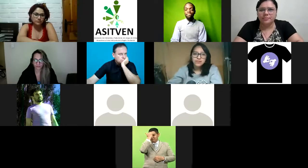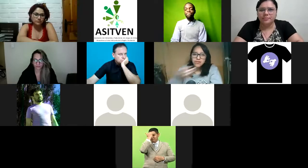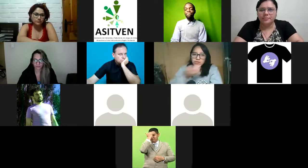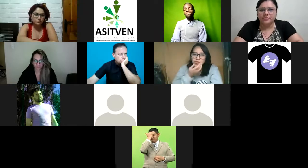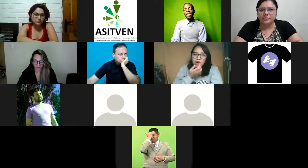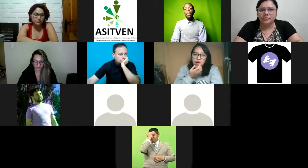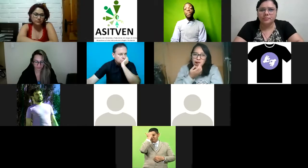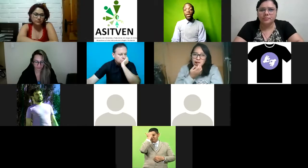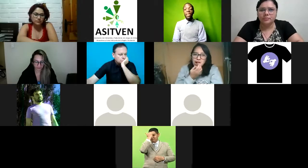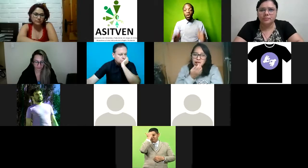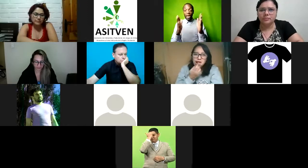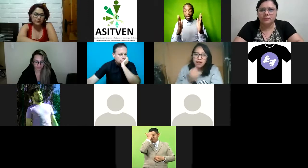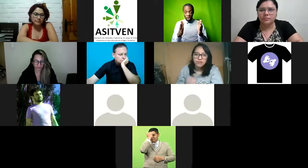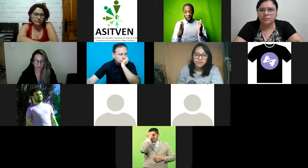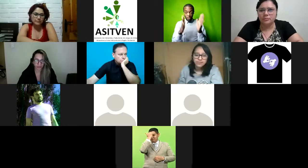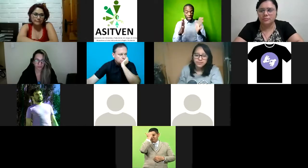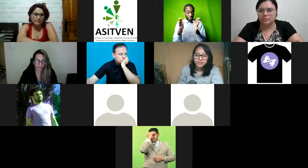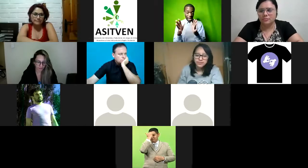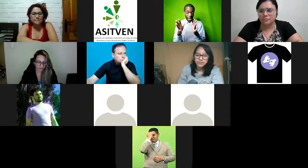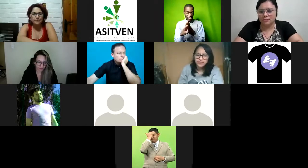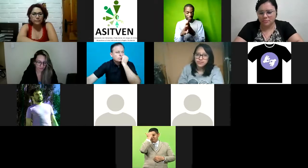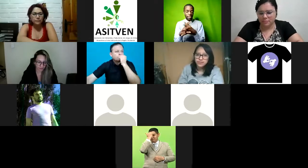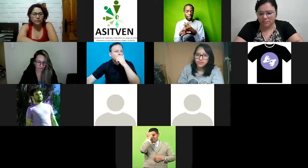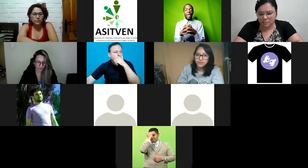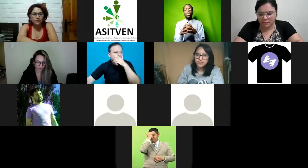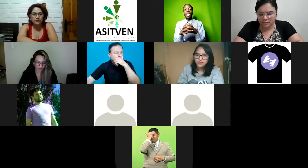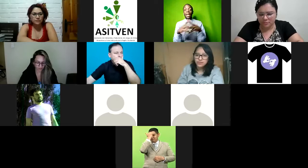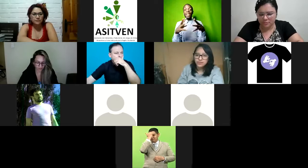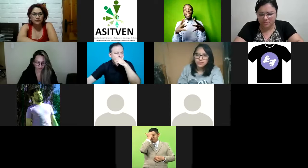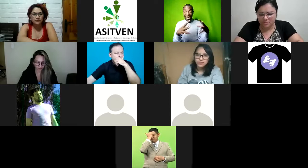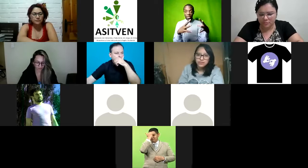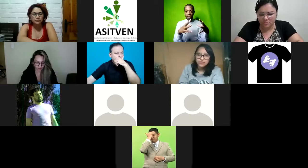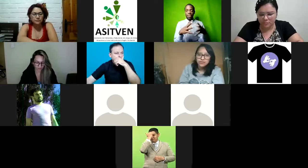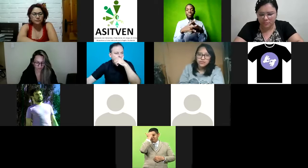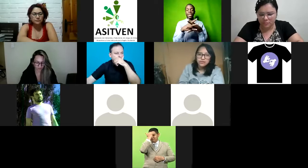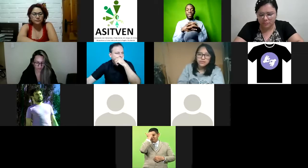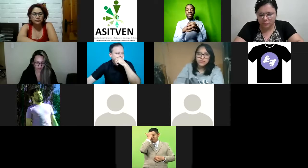¿Sí? Por ello es mejor, o sea, la sugerencia es vital, o sea, hay que aprender